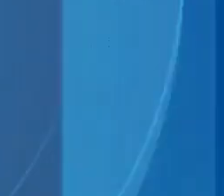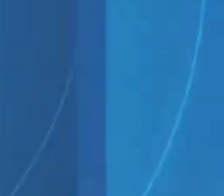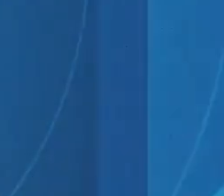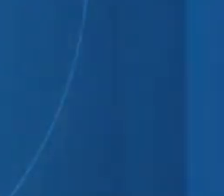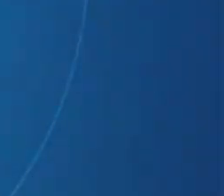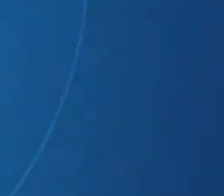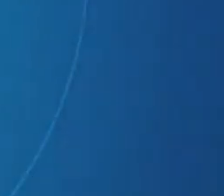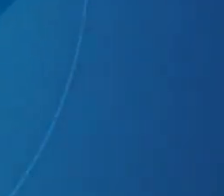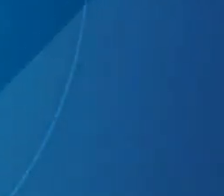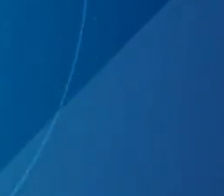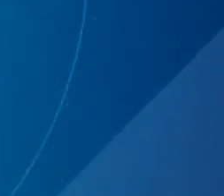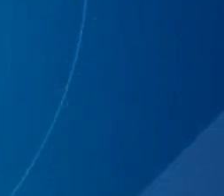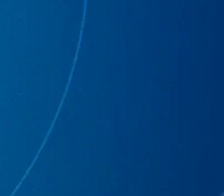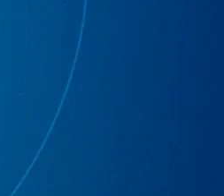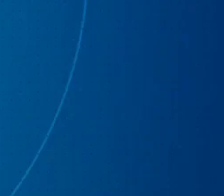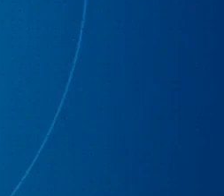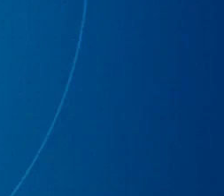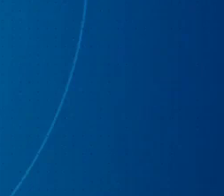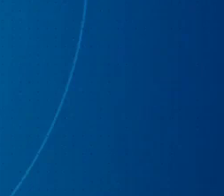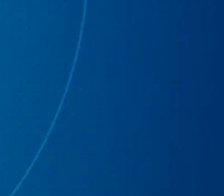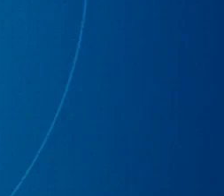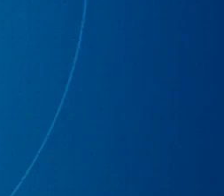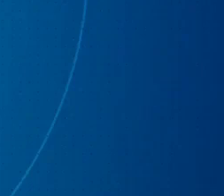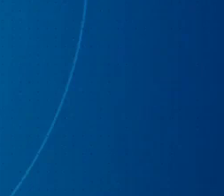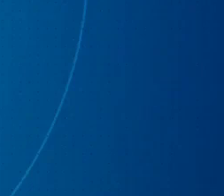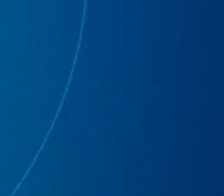RTVC Noticias, emisión fin de semana.